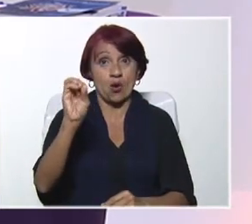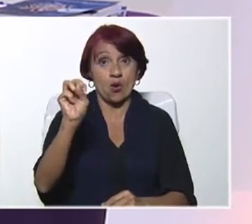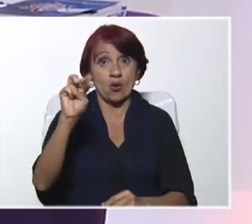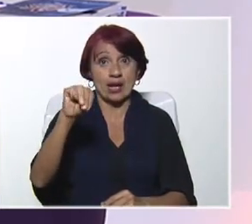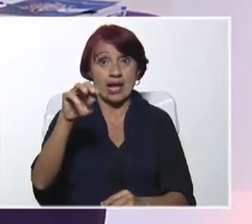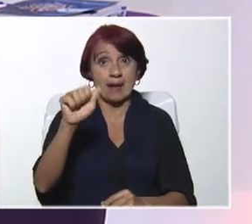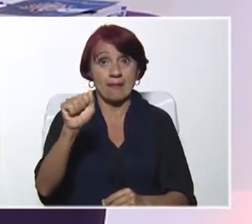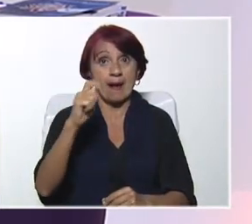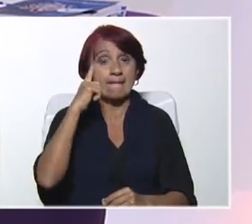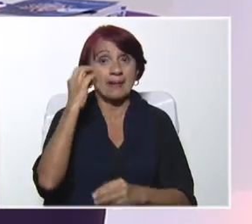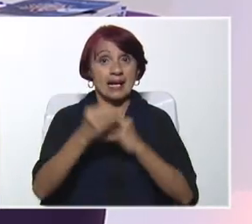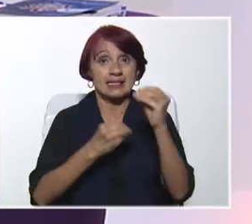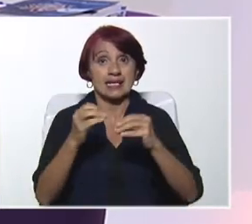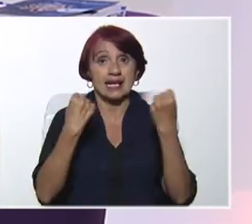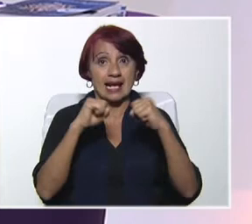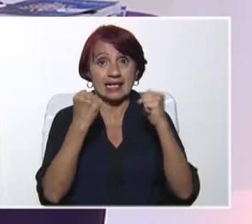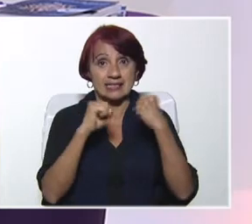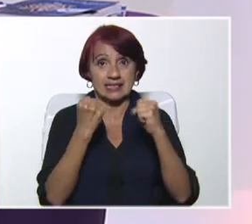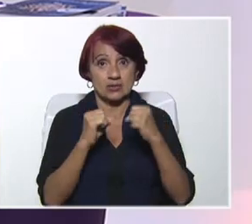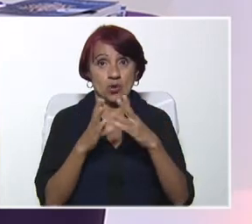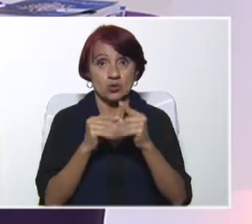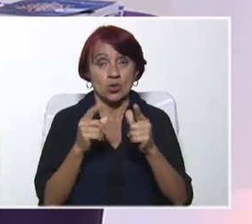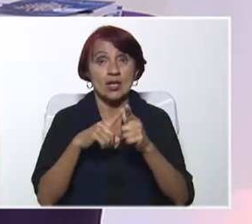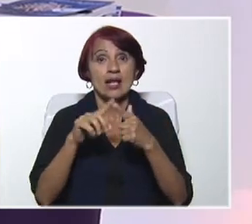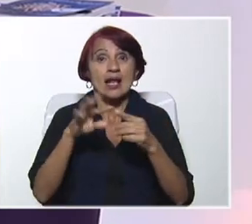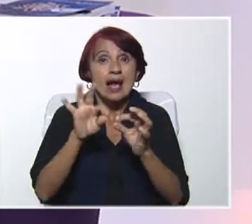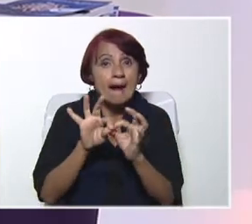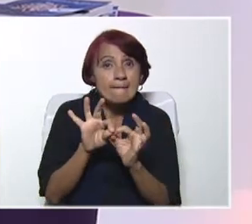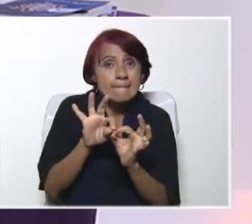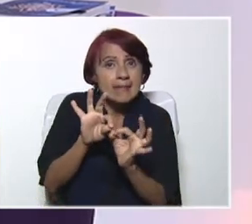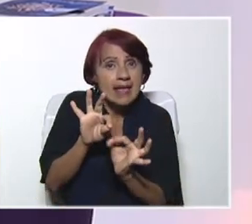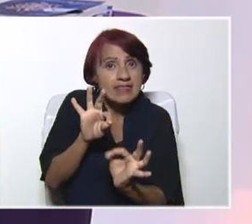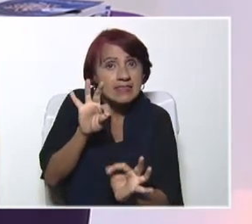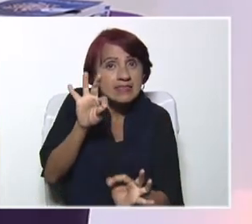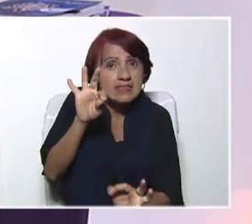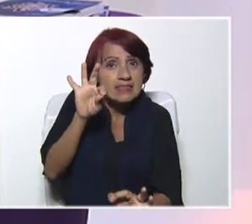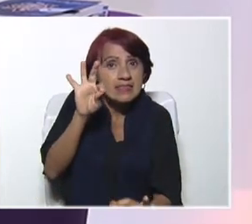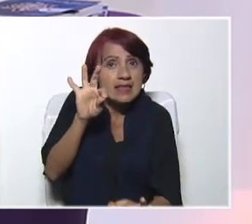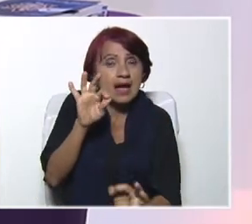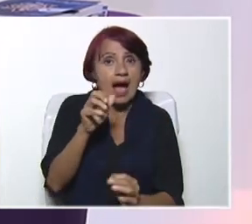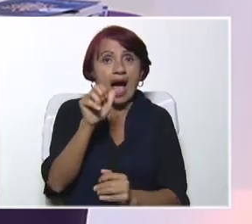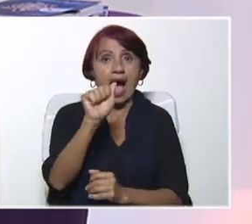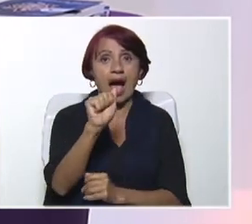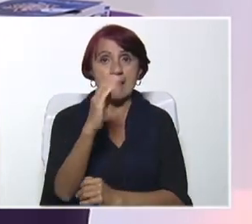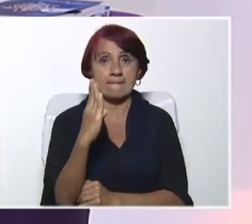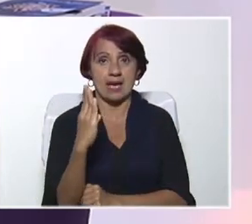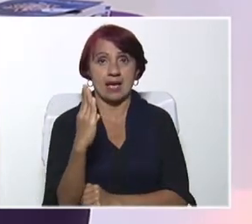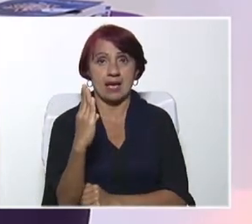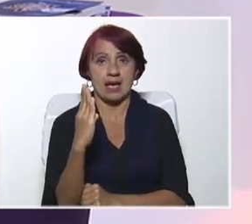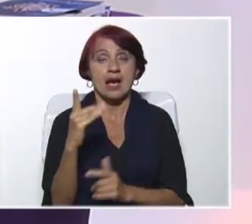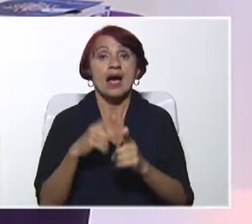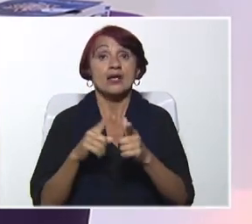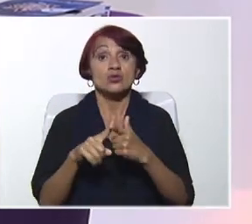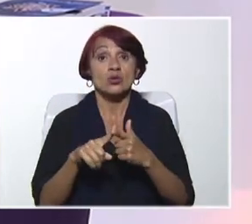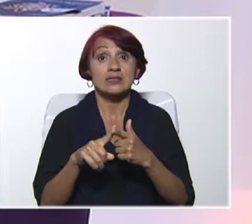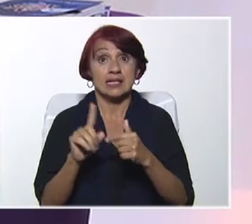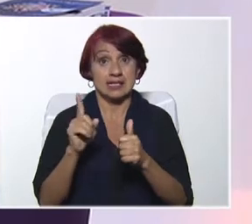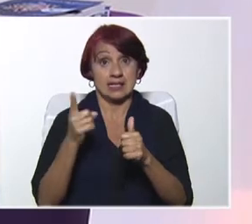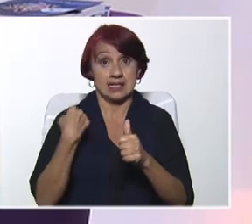ejercicios. Hallar las medidas de los segmentos A y B. En este caso tenemos el